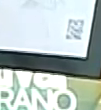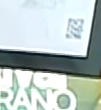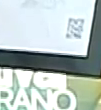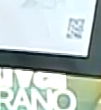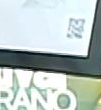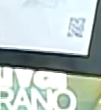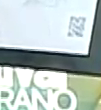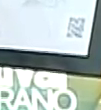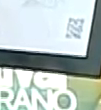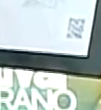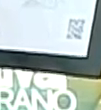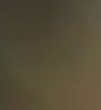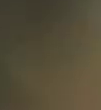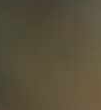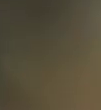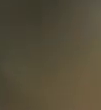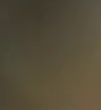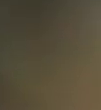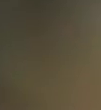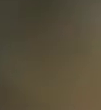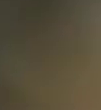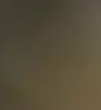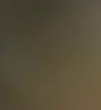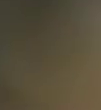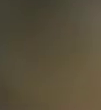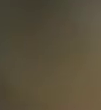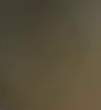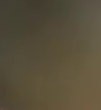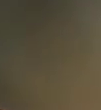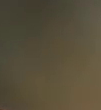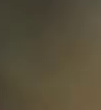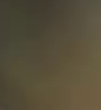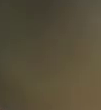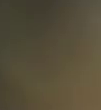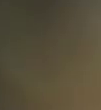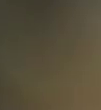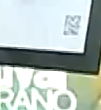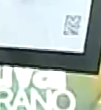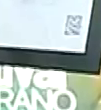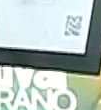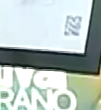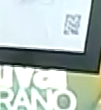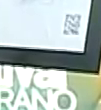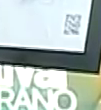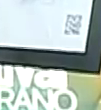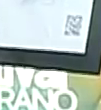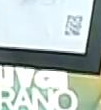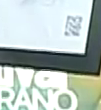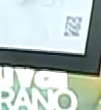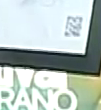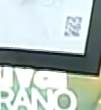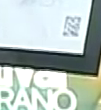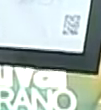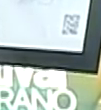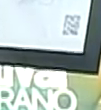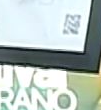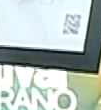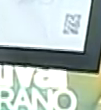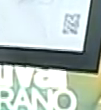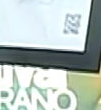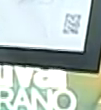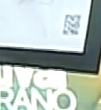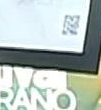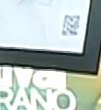ahí. Eso es billete sólido en efectivo. Que se podrá monetizar, he propuesto que se